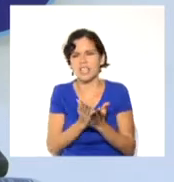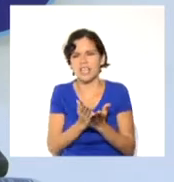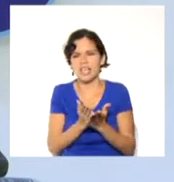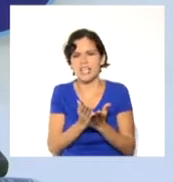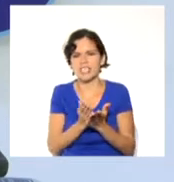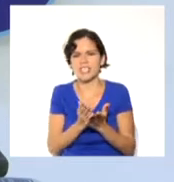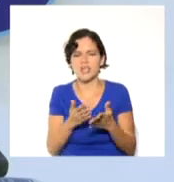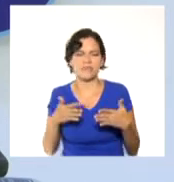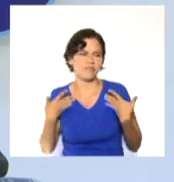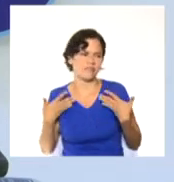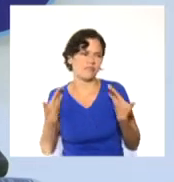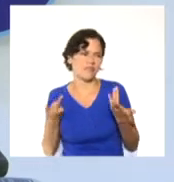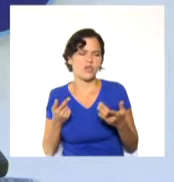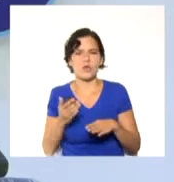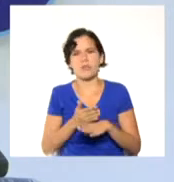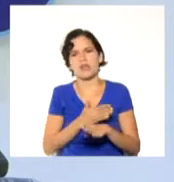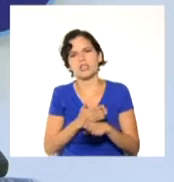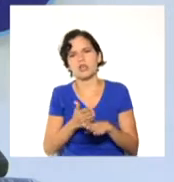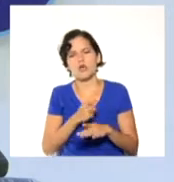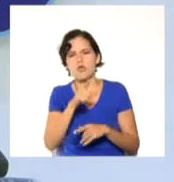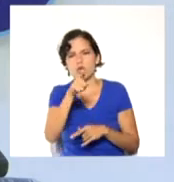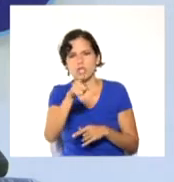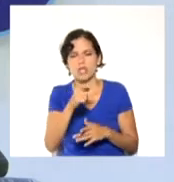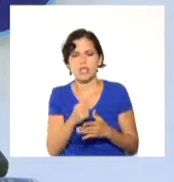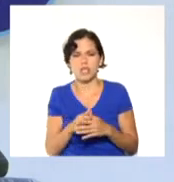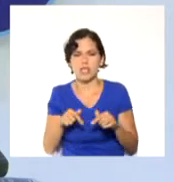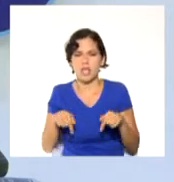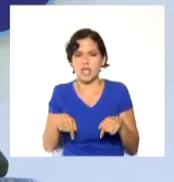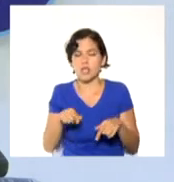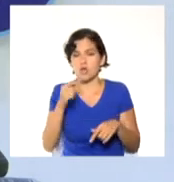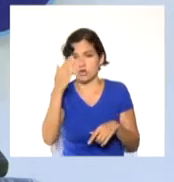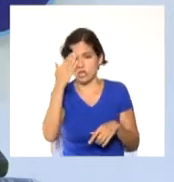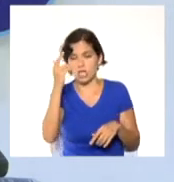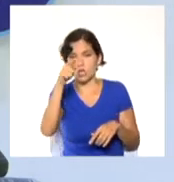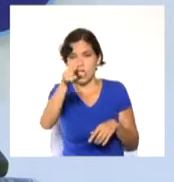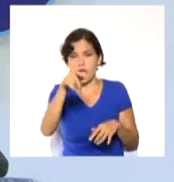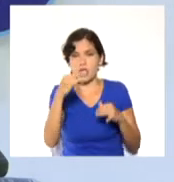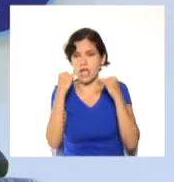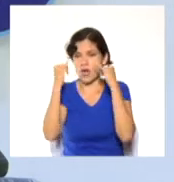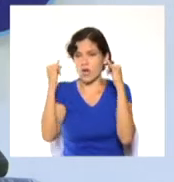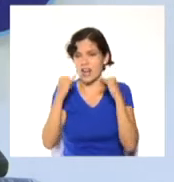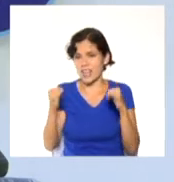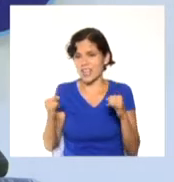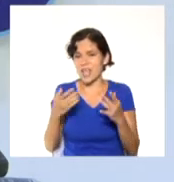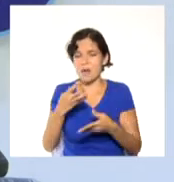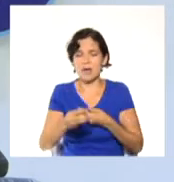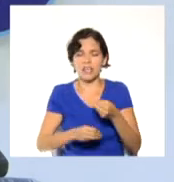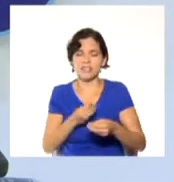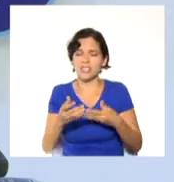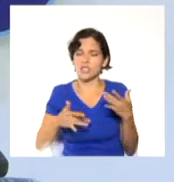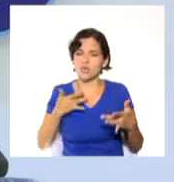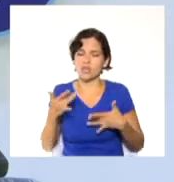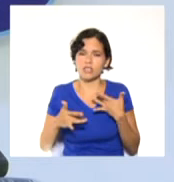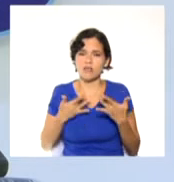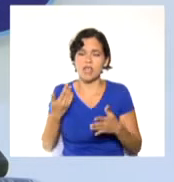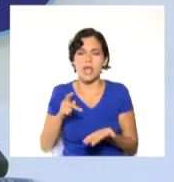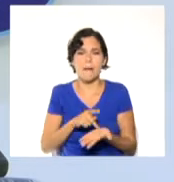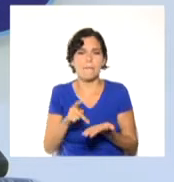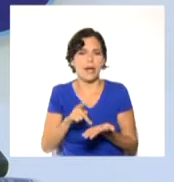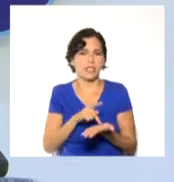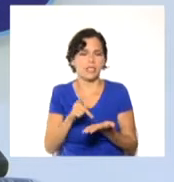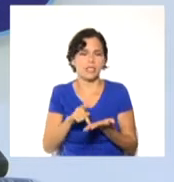haber estado con ustedes desde acá. Yo sé que ustedes allá con alegría y entusiasmo van a realizar sus actividades y han